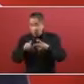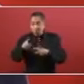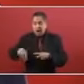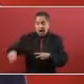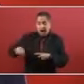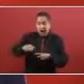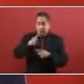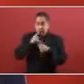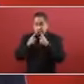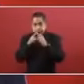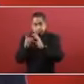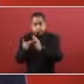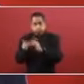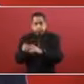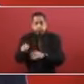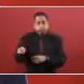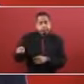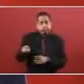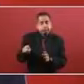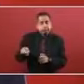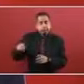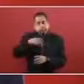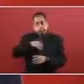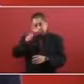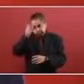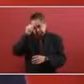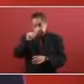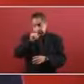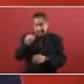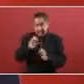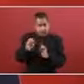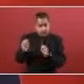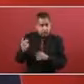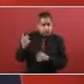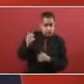en la segunda vuelta se regresan,